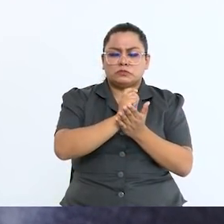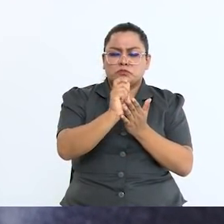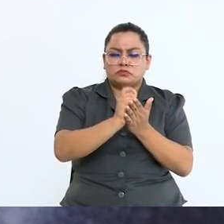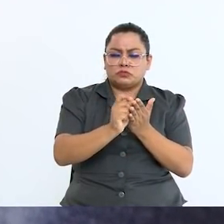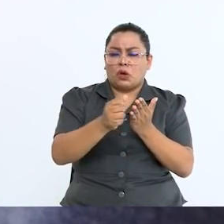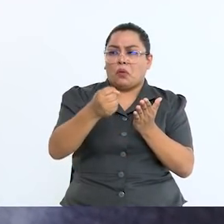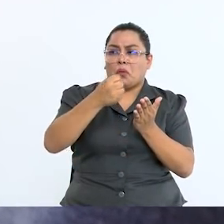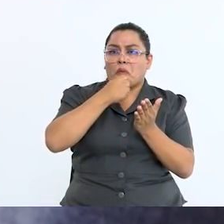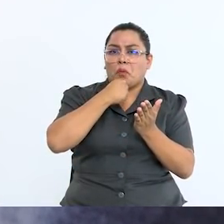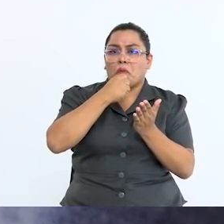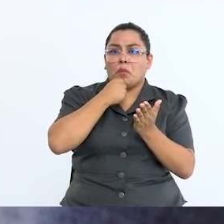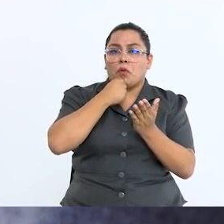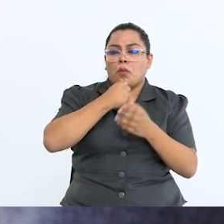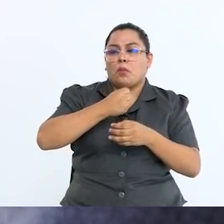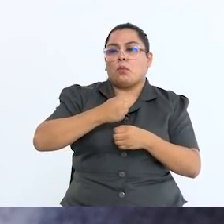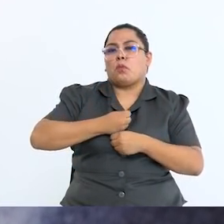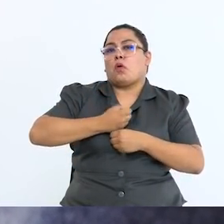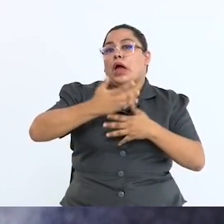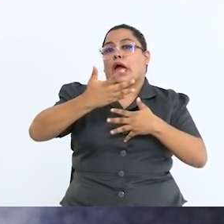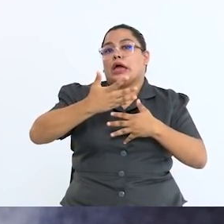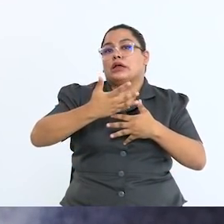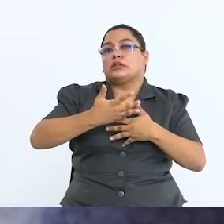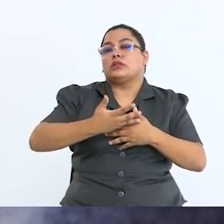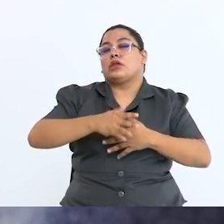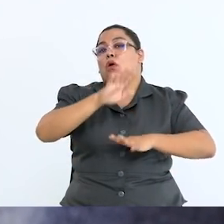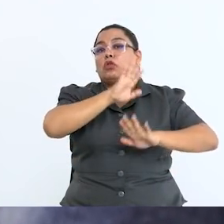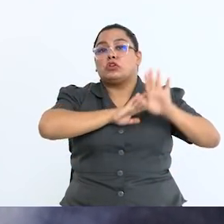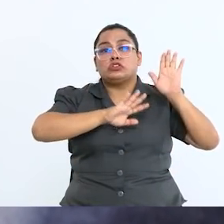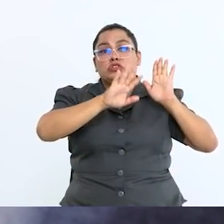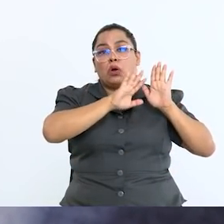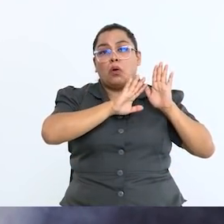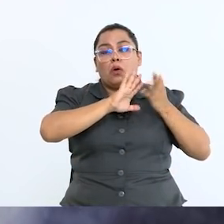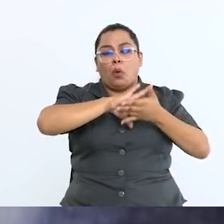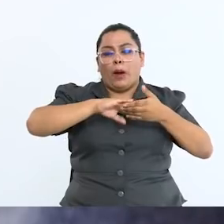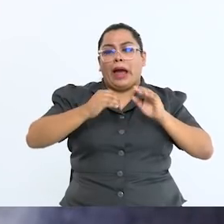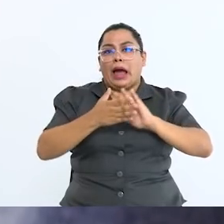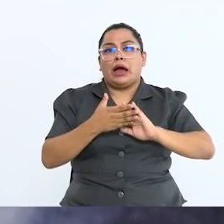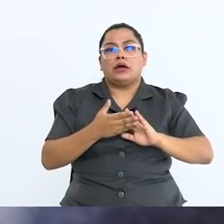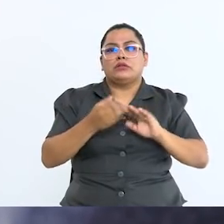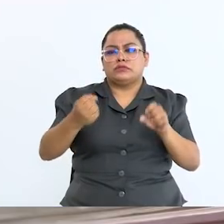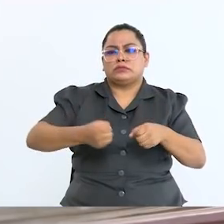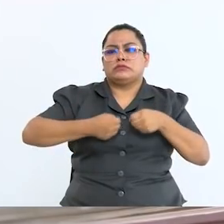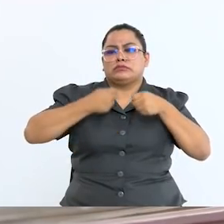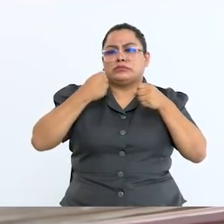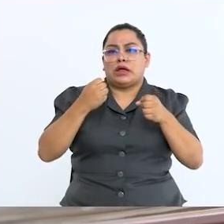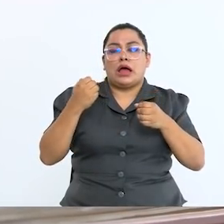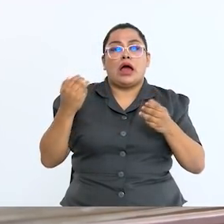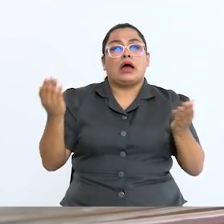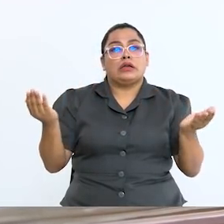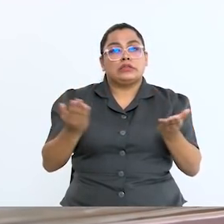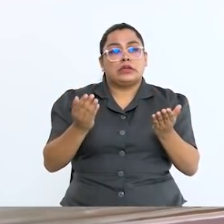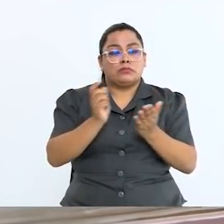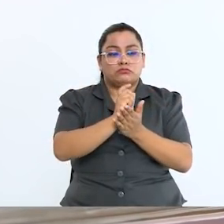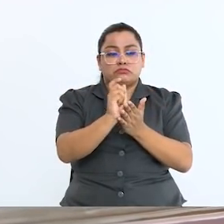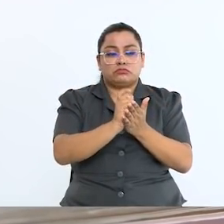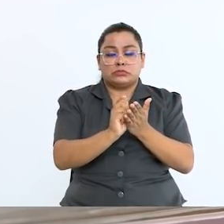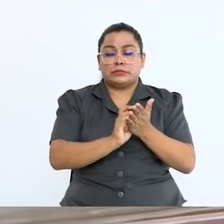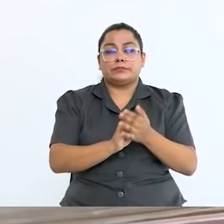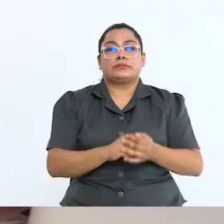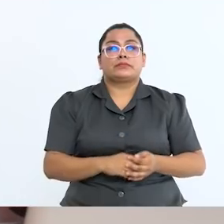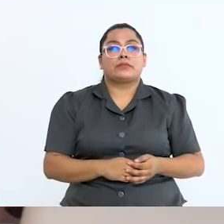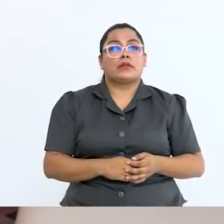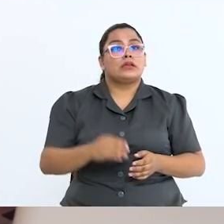textos informativos, poéticos y narrativos, a fin de fortalecer las habilidades de producción